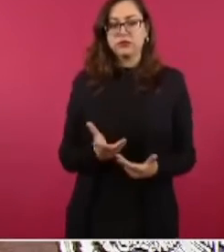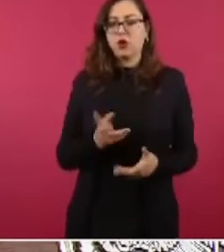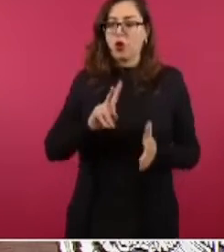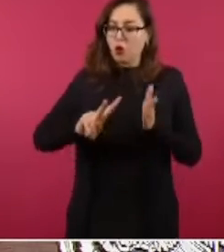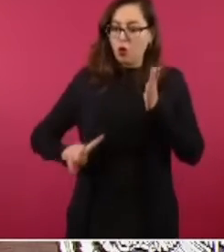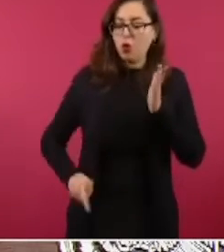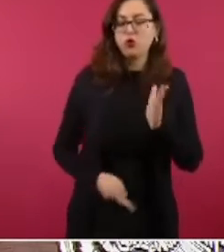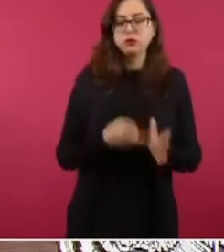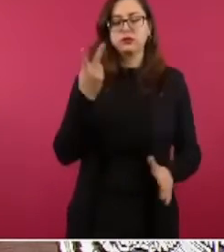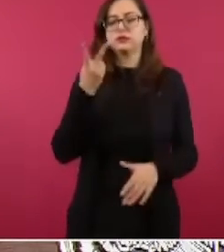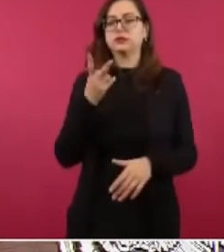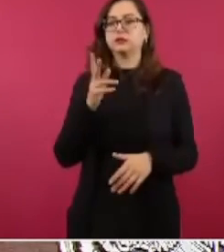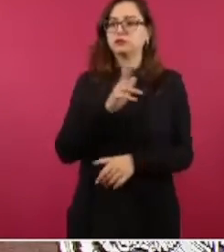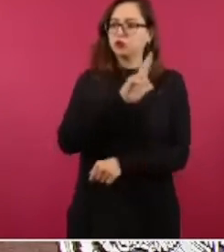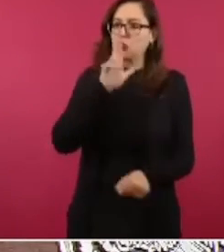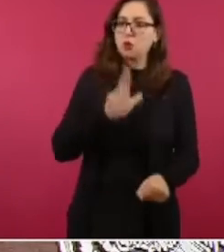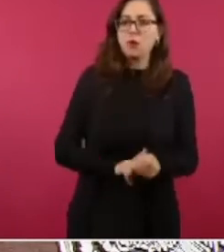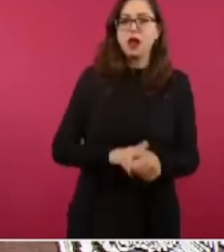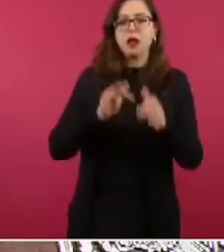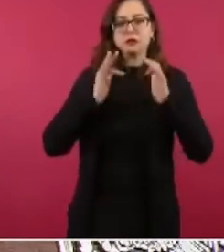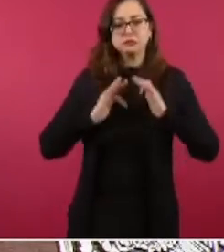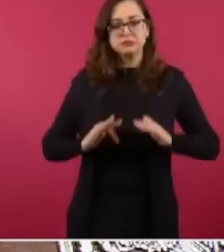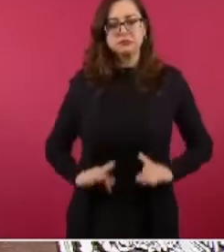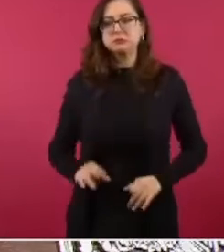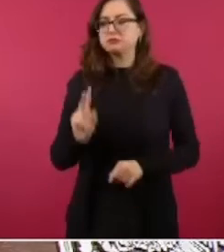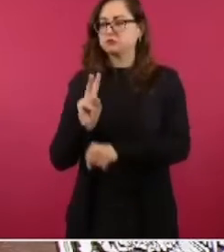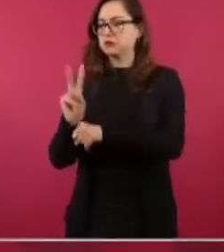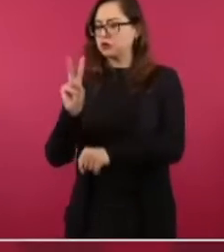en Venezuela y en todos los países,